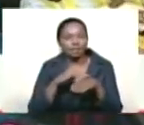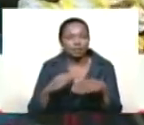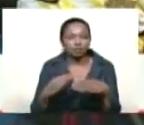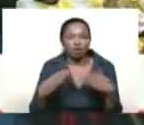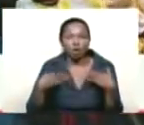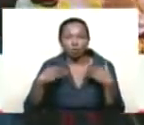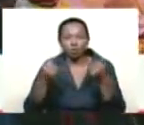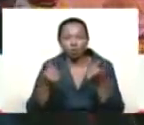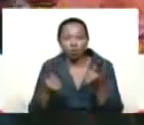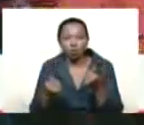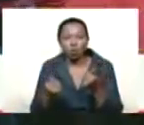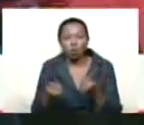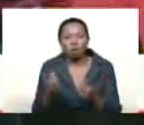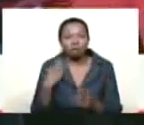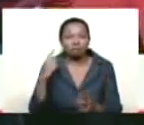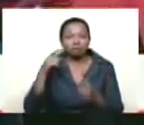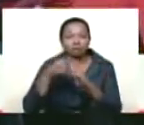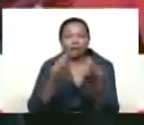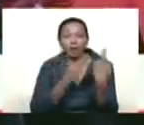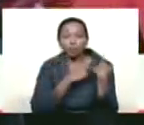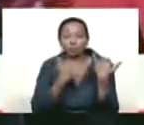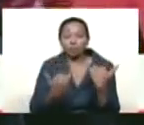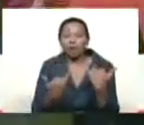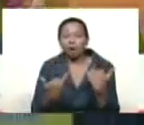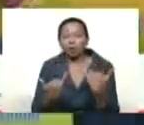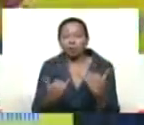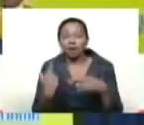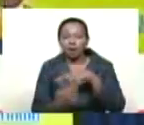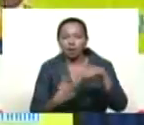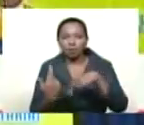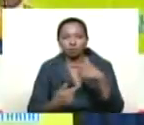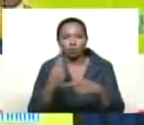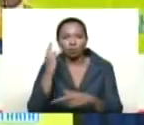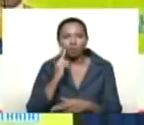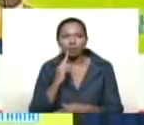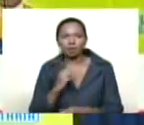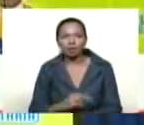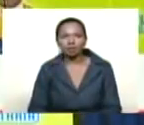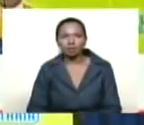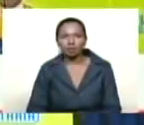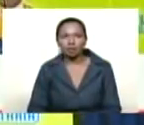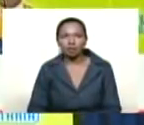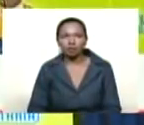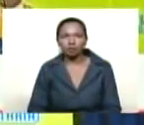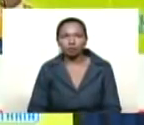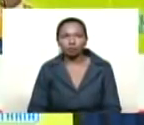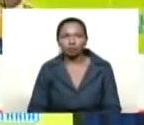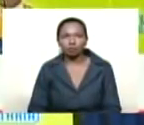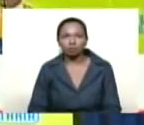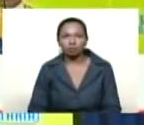que está cumpliendo en esta etapa de la Revolución Bolivariana.